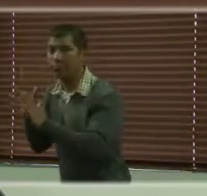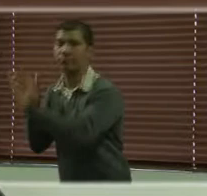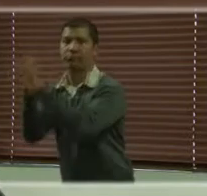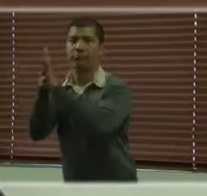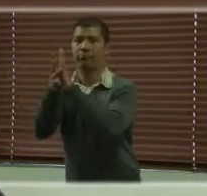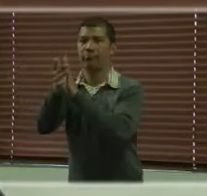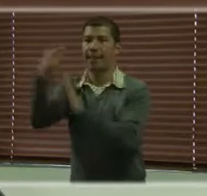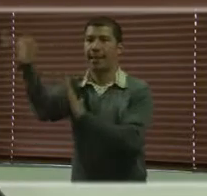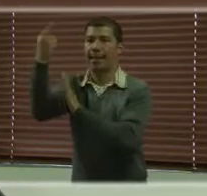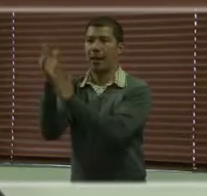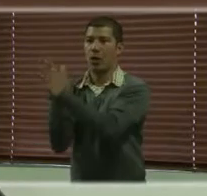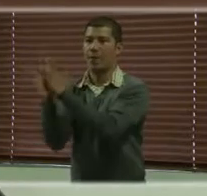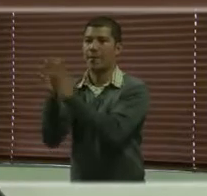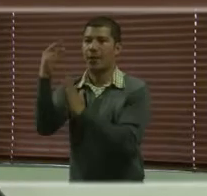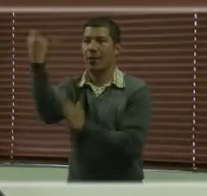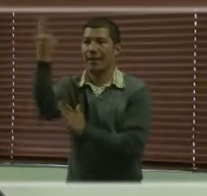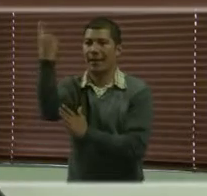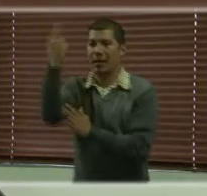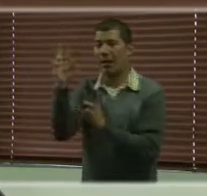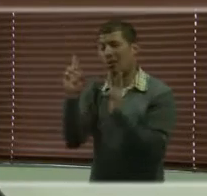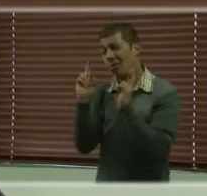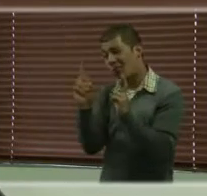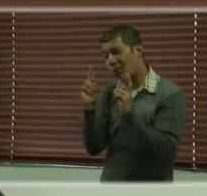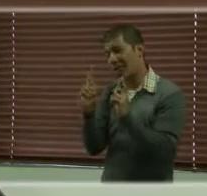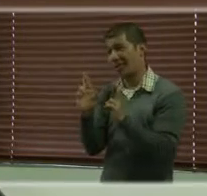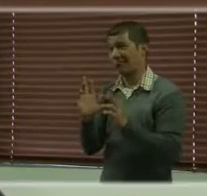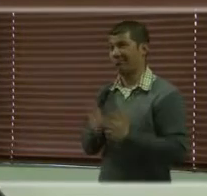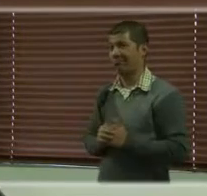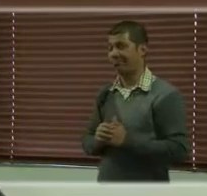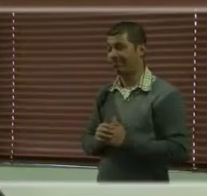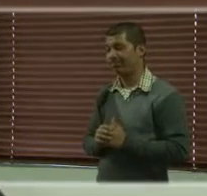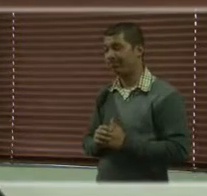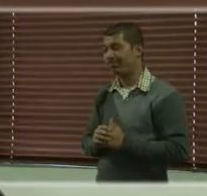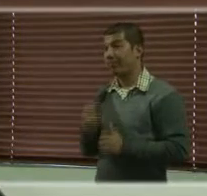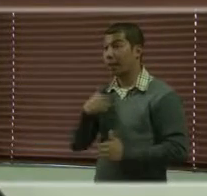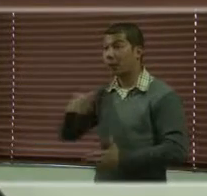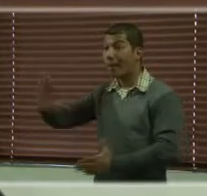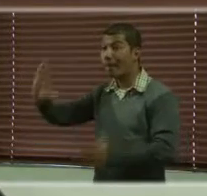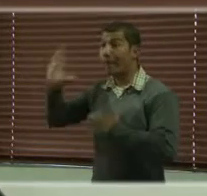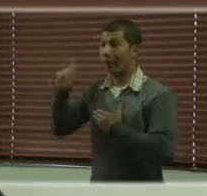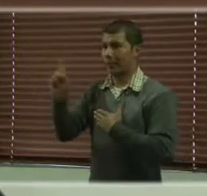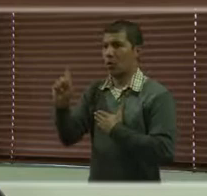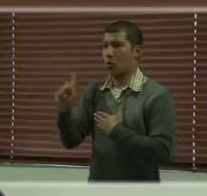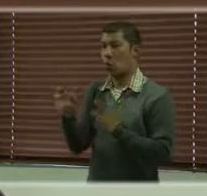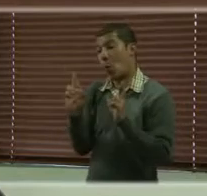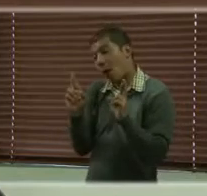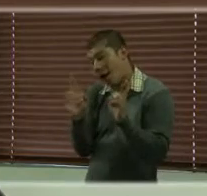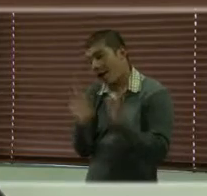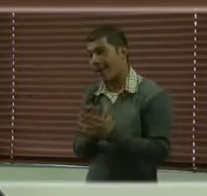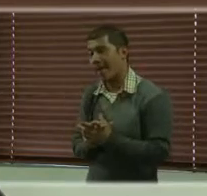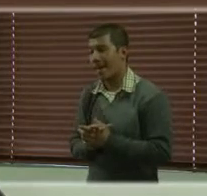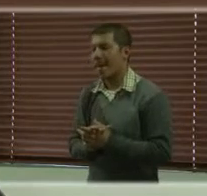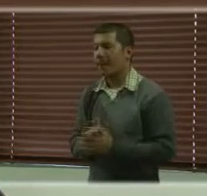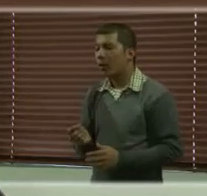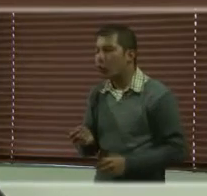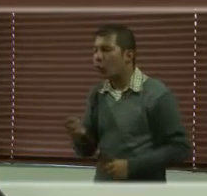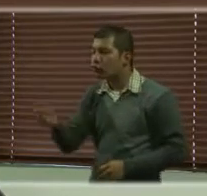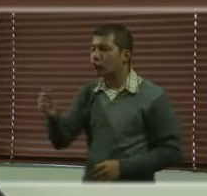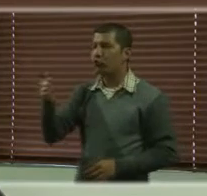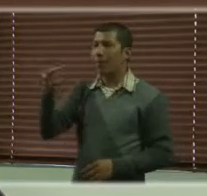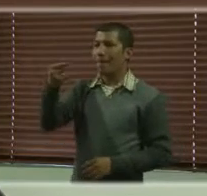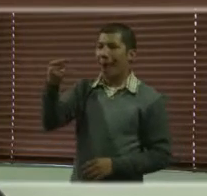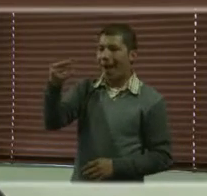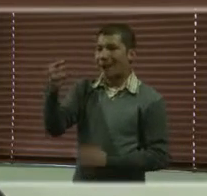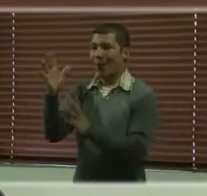y va a iniciar ahora en su sesión de marzo abril el